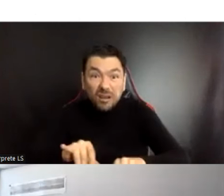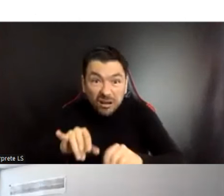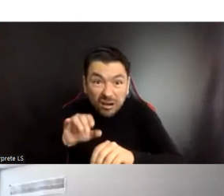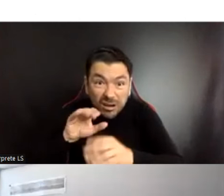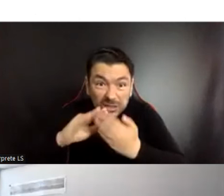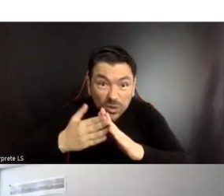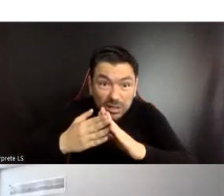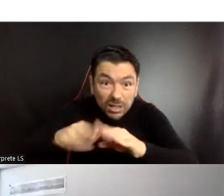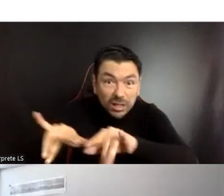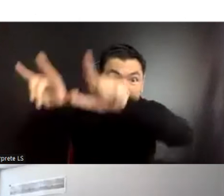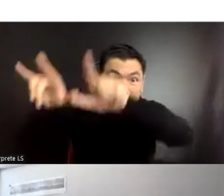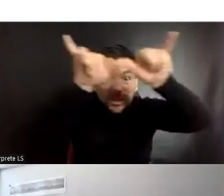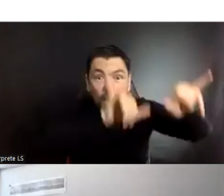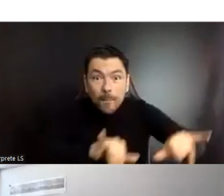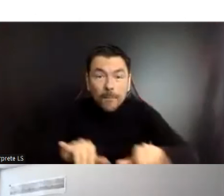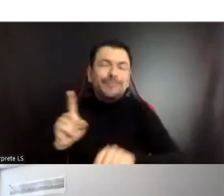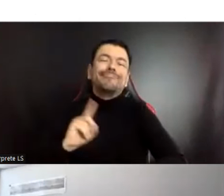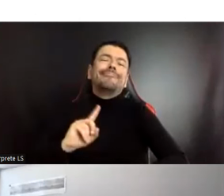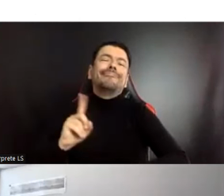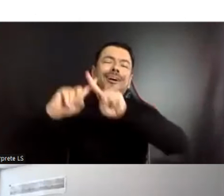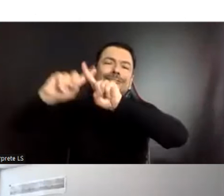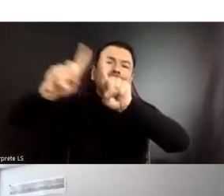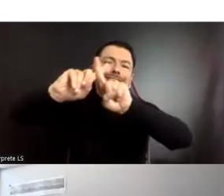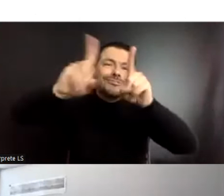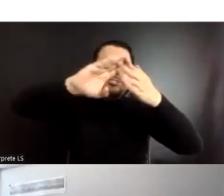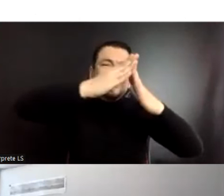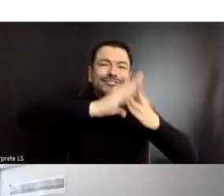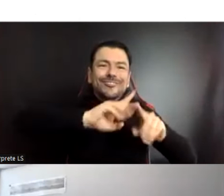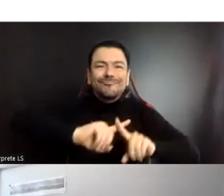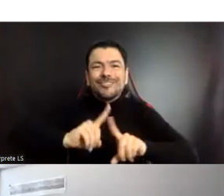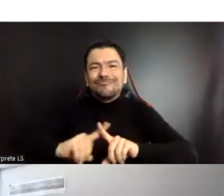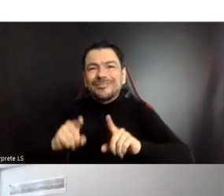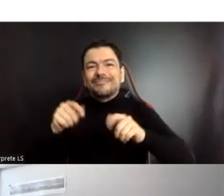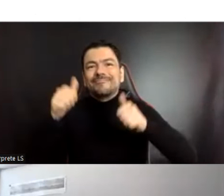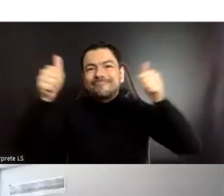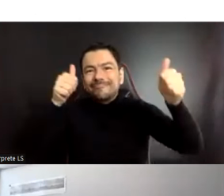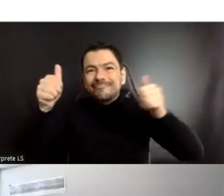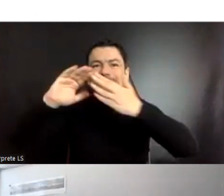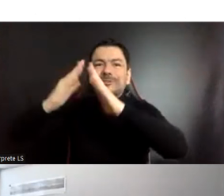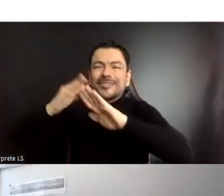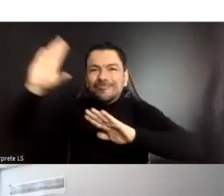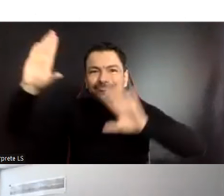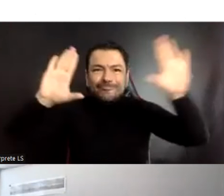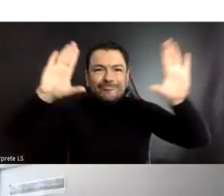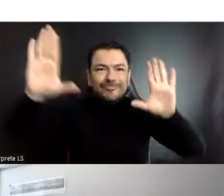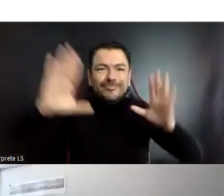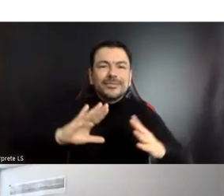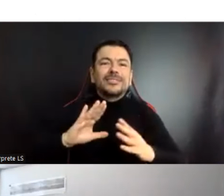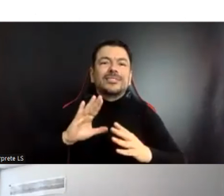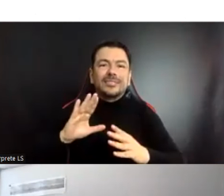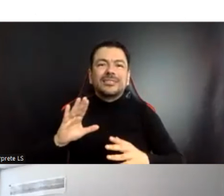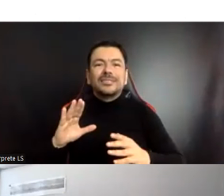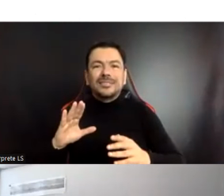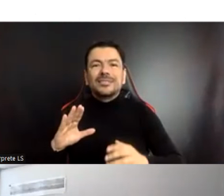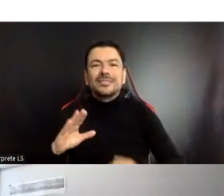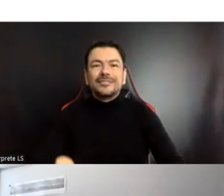formas de crear resiliencia y la comunidad tiene distintas soluciones, abordan de distinta forma a